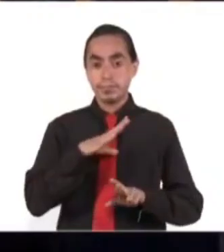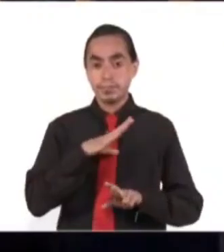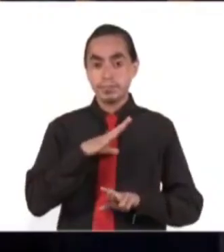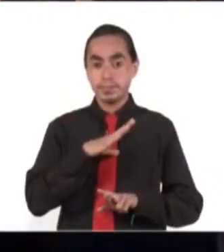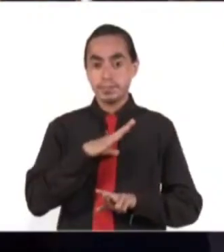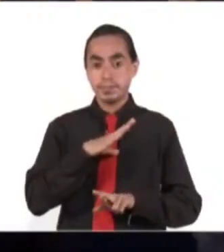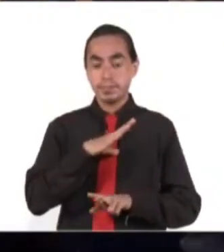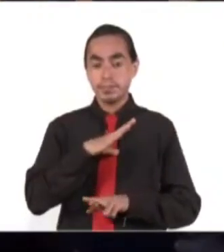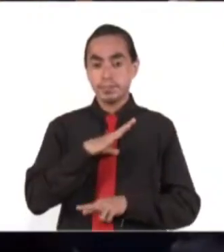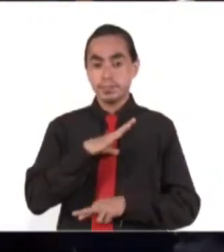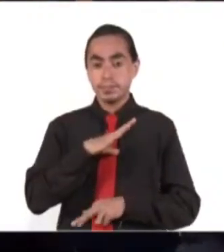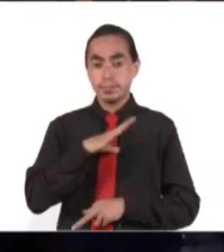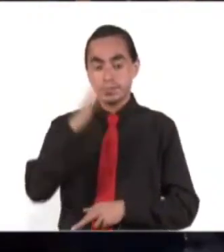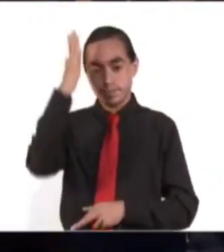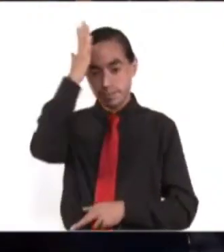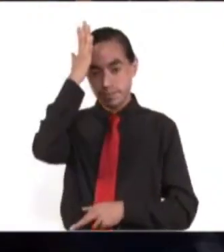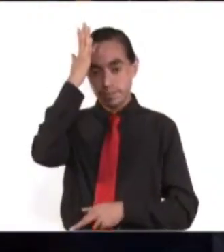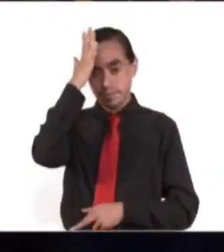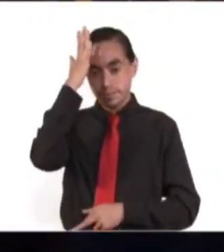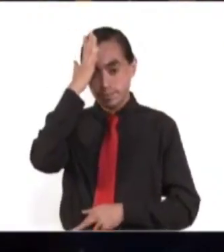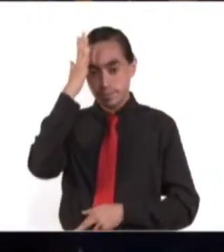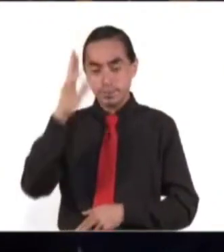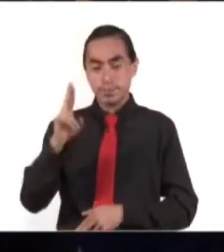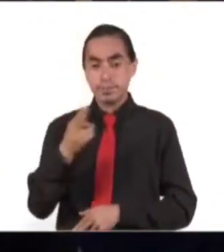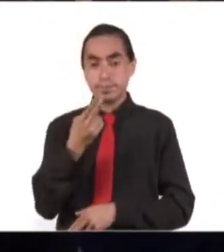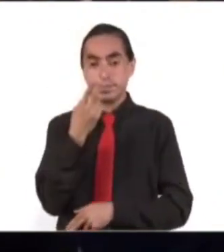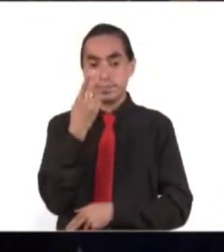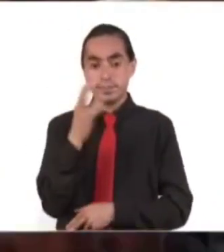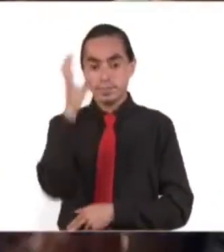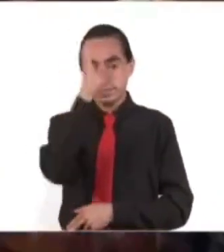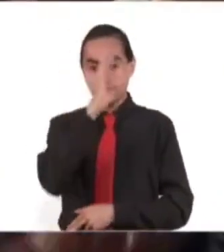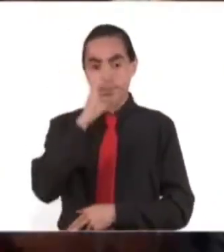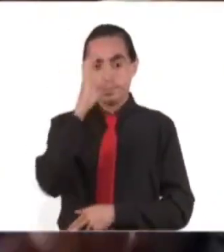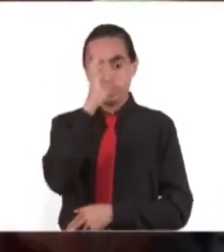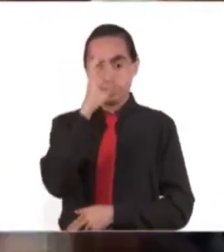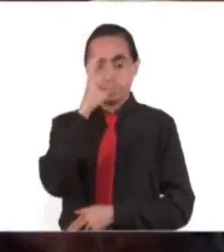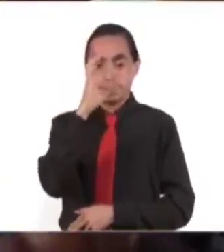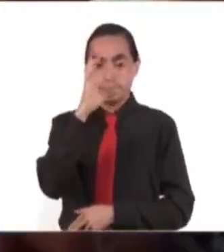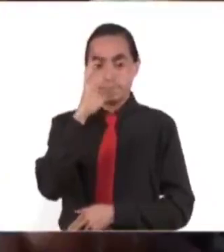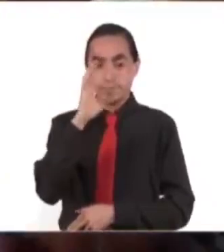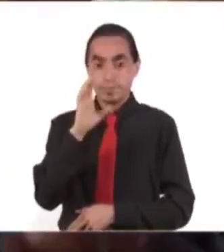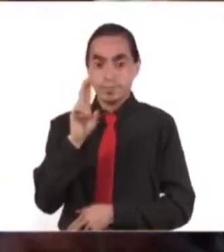la Facultad de Ciencias, Universidad Nacional Autónoma de México.